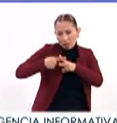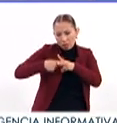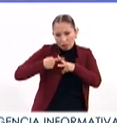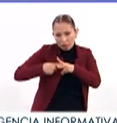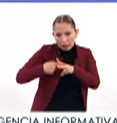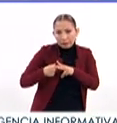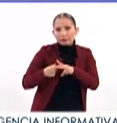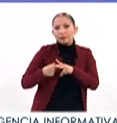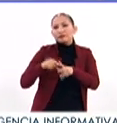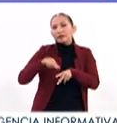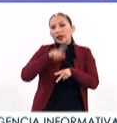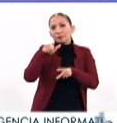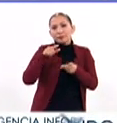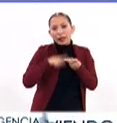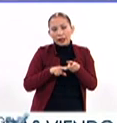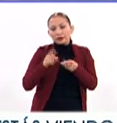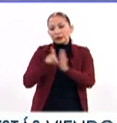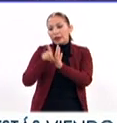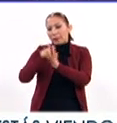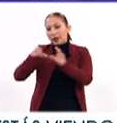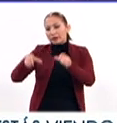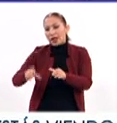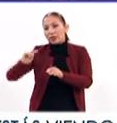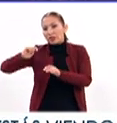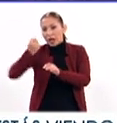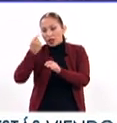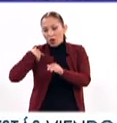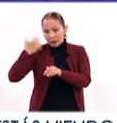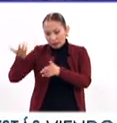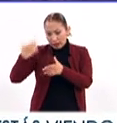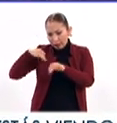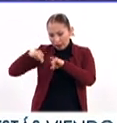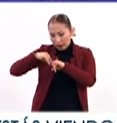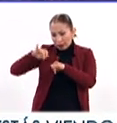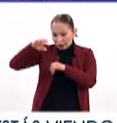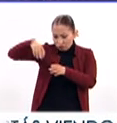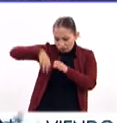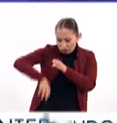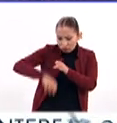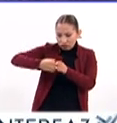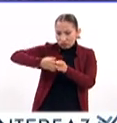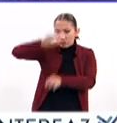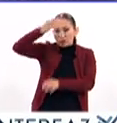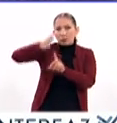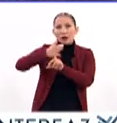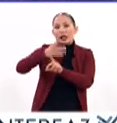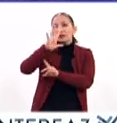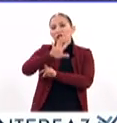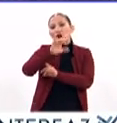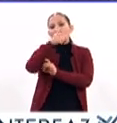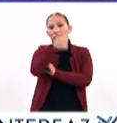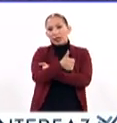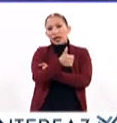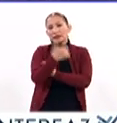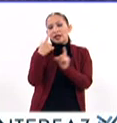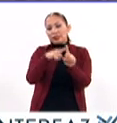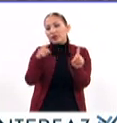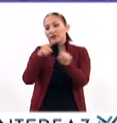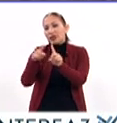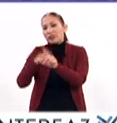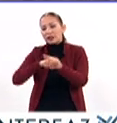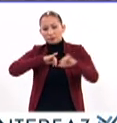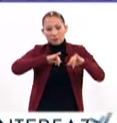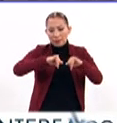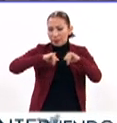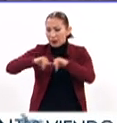calculistas. Luego lleva al departamento técnico, que hace todos los planos de ingeniería. Una bandera lleva generalmente 5 o 6 diferentes